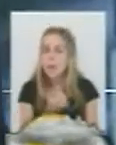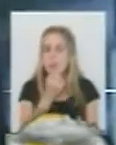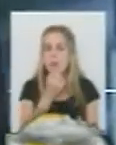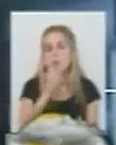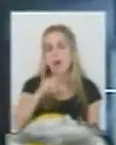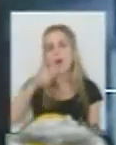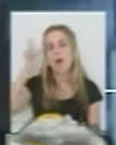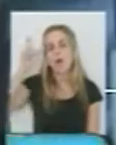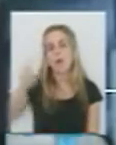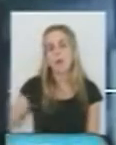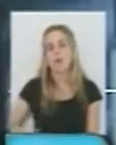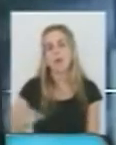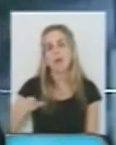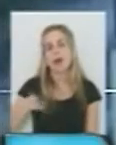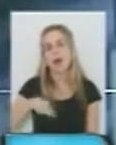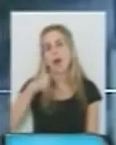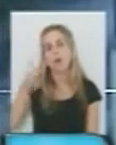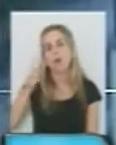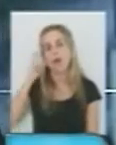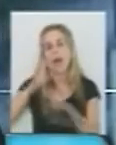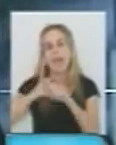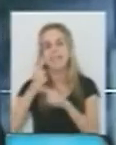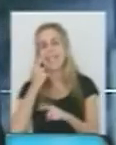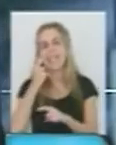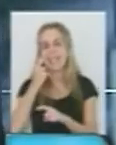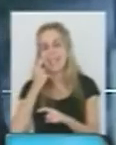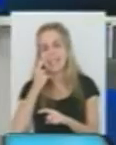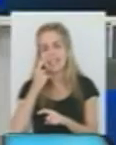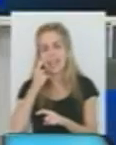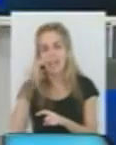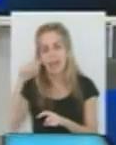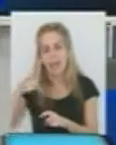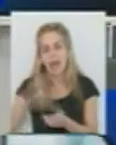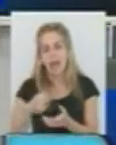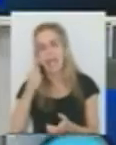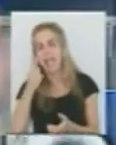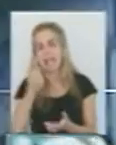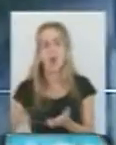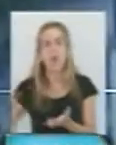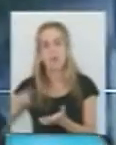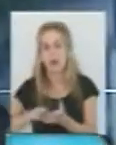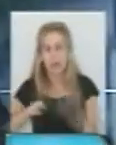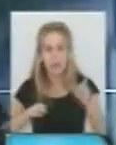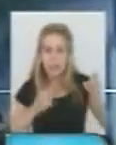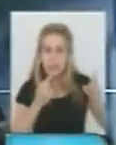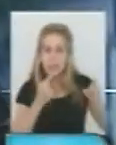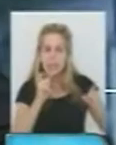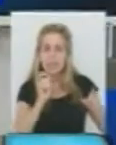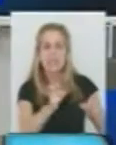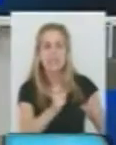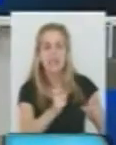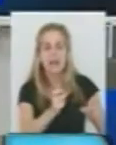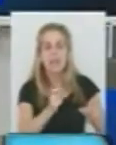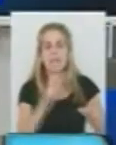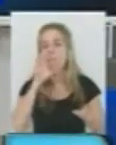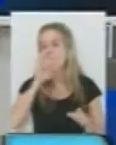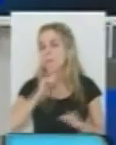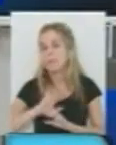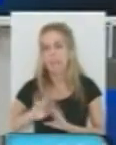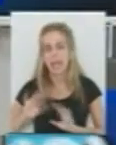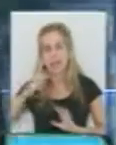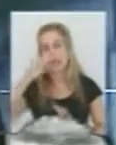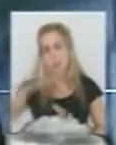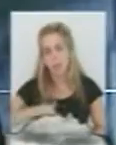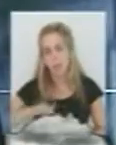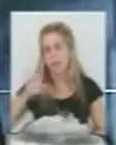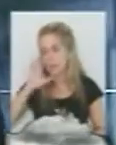otro ex intendente, ahora intendente otra vez. ¿Hablas de Escobar? No, no voy a decir más nada. Ah, hasta ahí. No voy a decir más